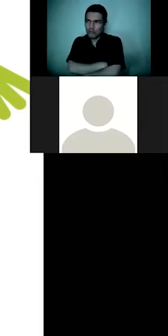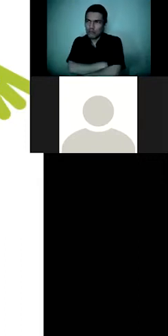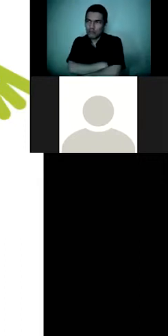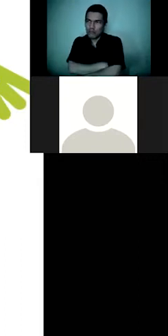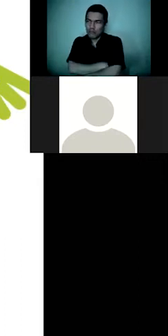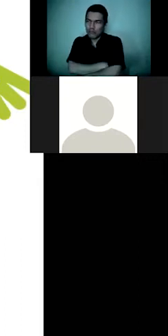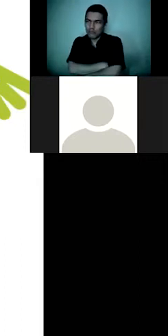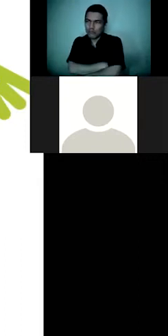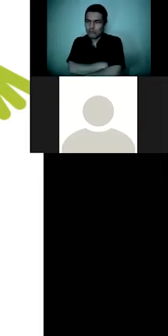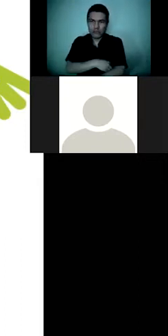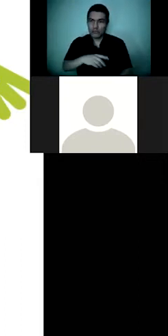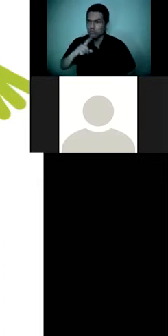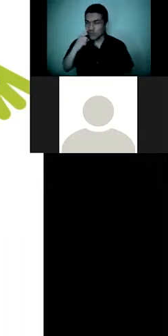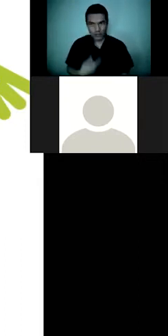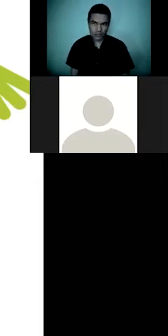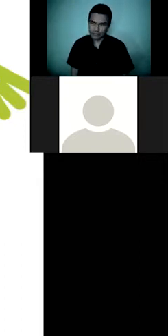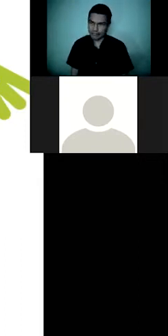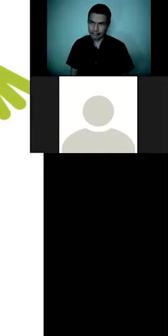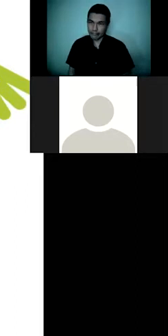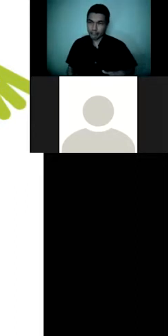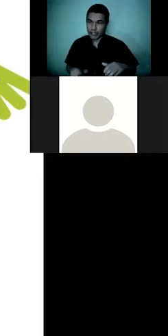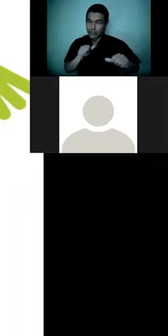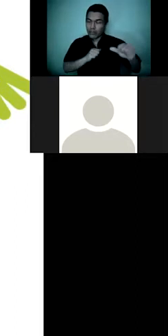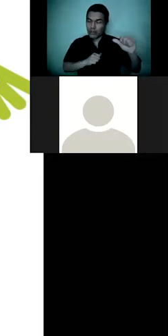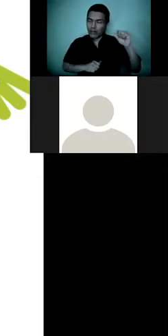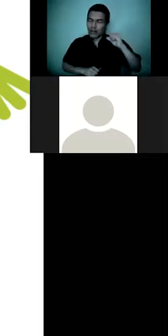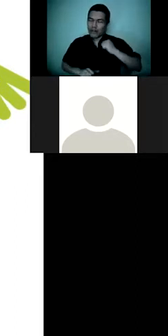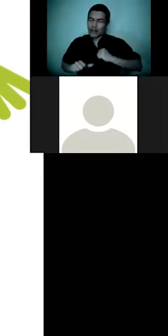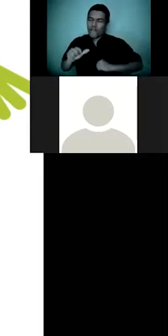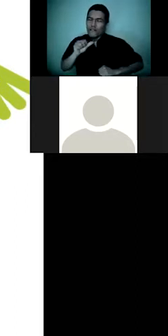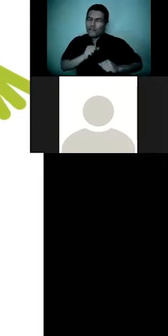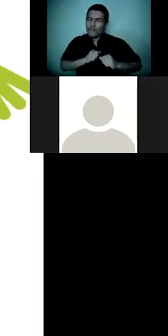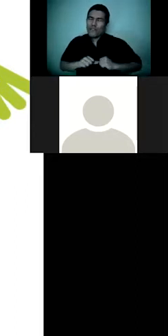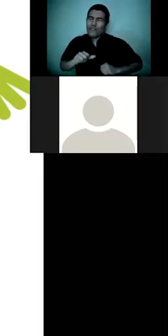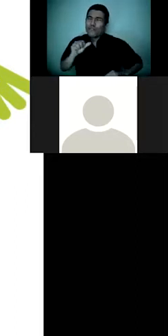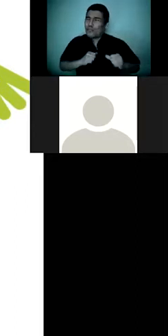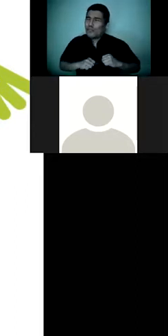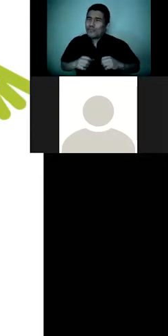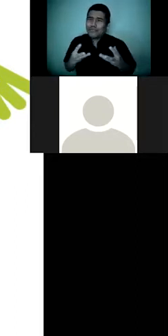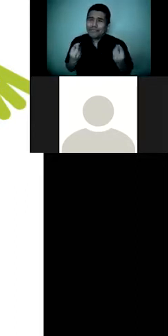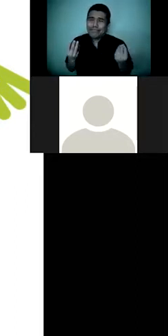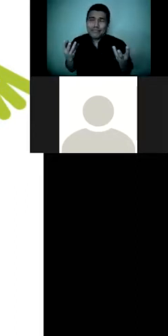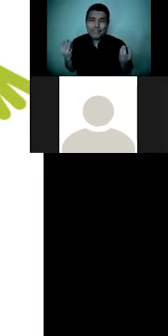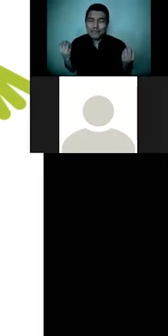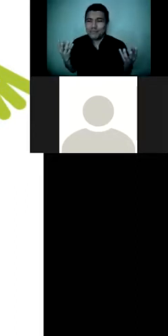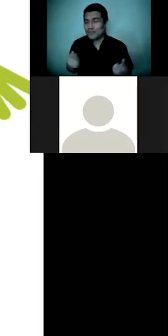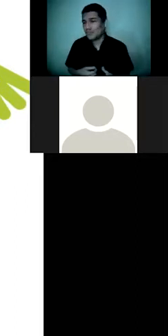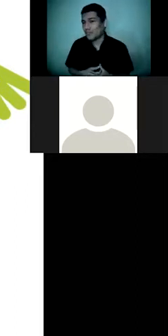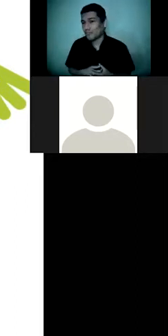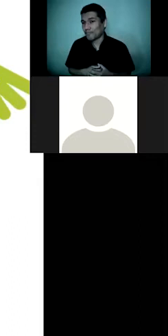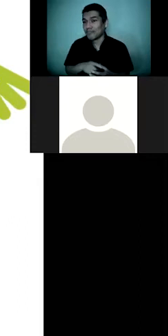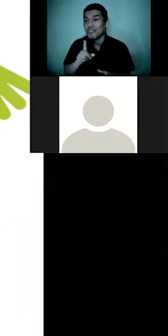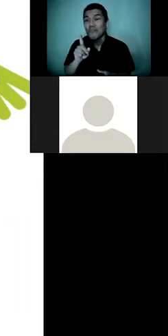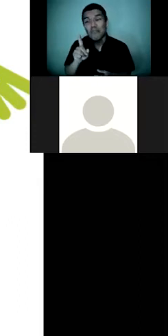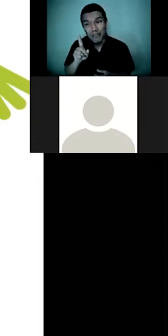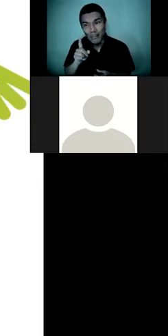Nunca. Yo siempre ahí sentado viendo, molesto, aburrido. Un sufrimiento terrible, mucho